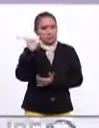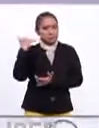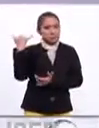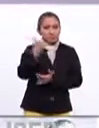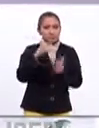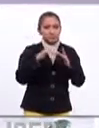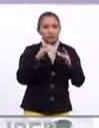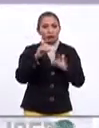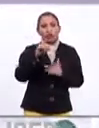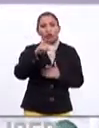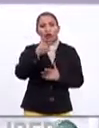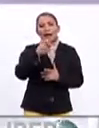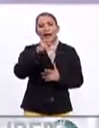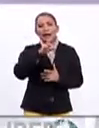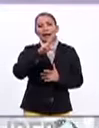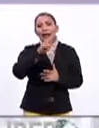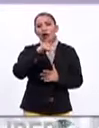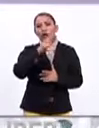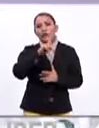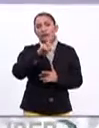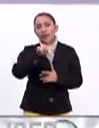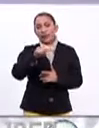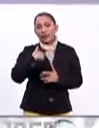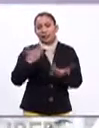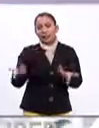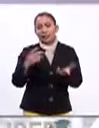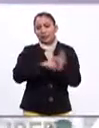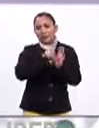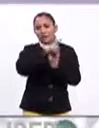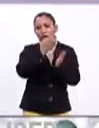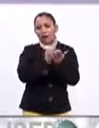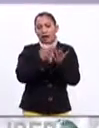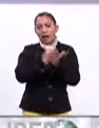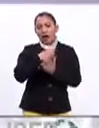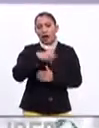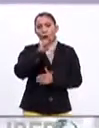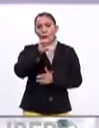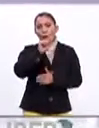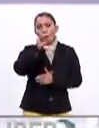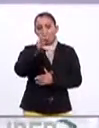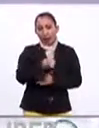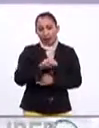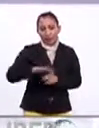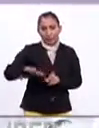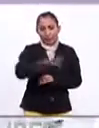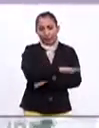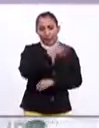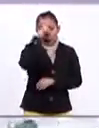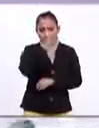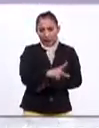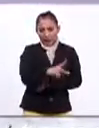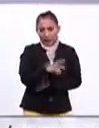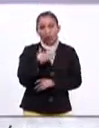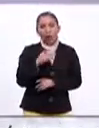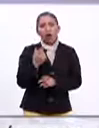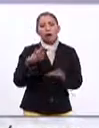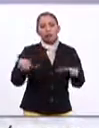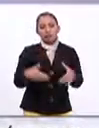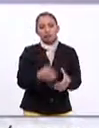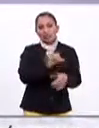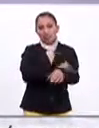nos tome la llamada el doctor Gregorio Vidal del Departamento de Economía de la Universidad Autónoma Metropolitana de México, en la